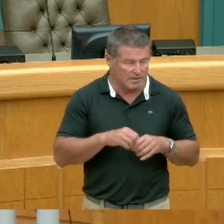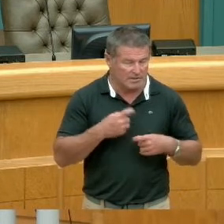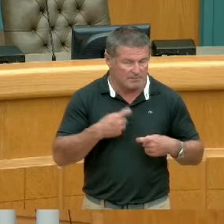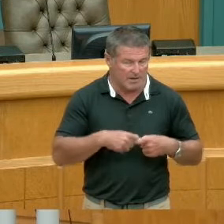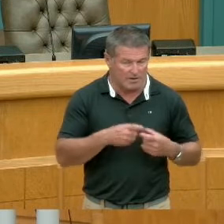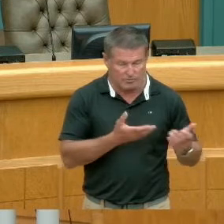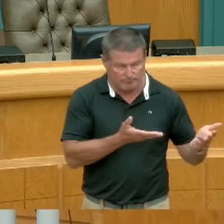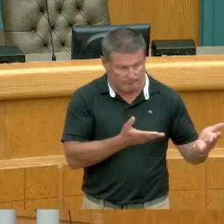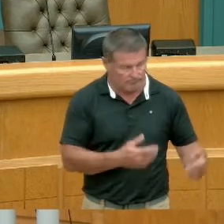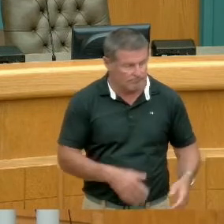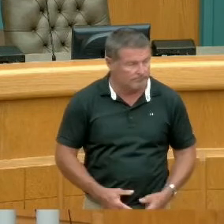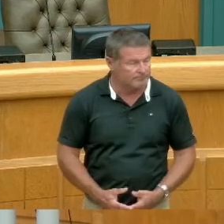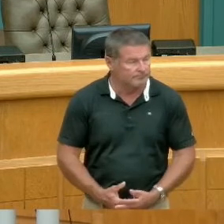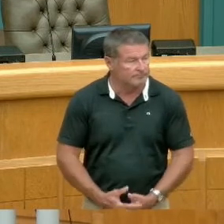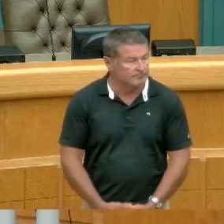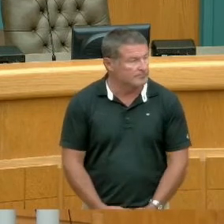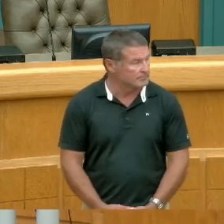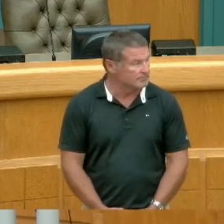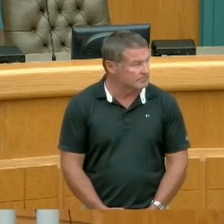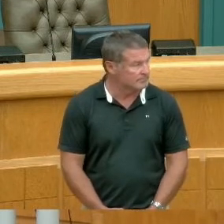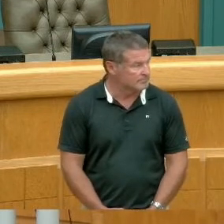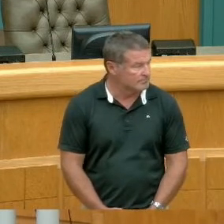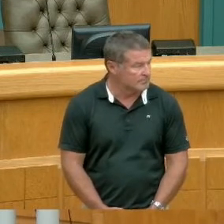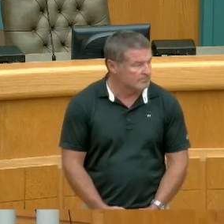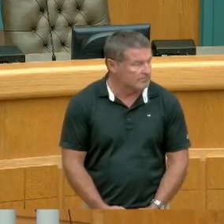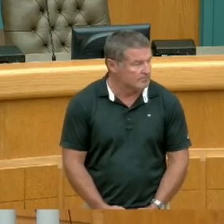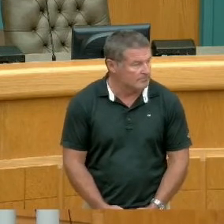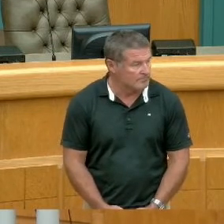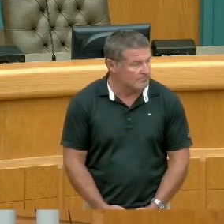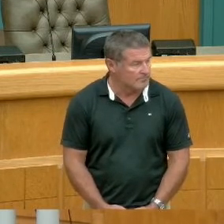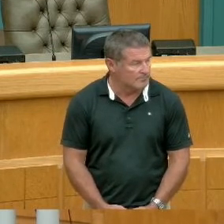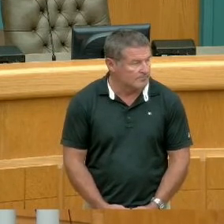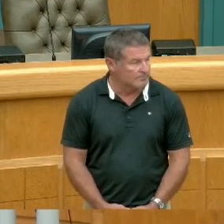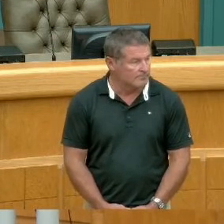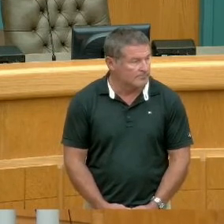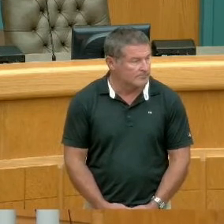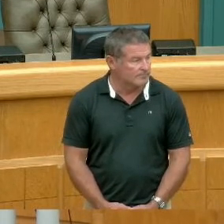discutiendo los casos positivos por el virus. Continuaremos teniendo